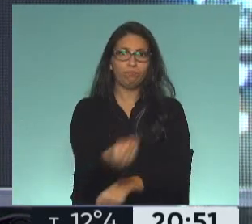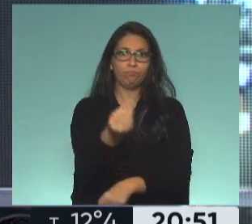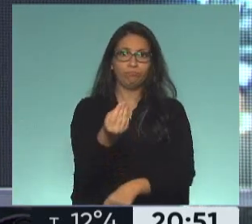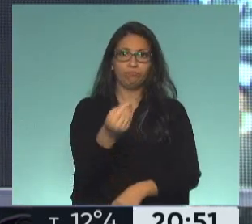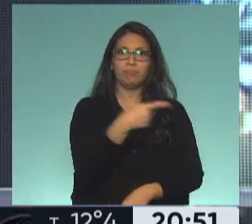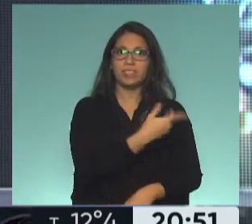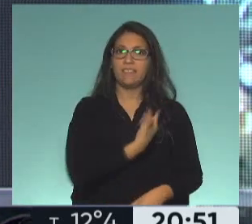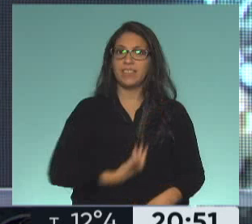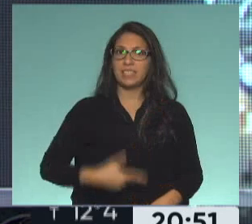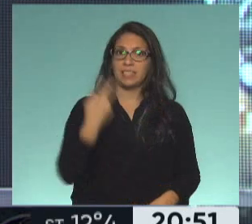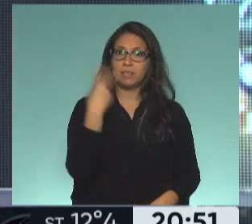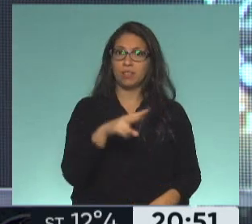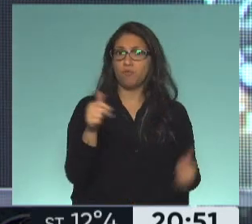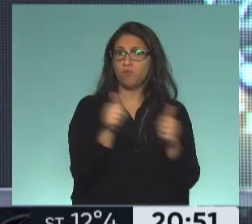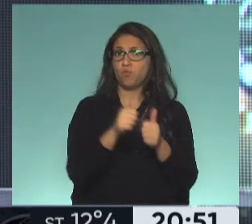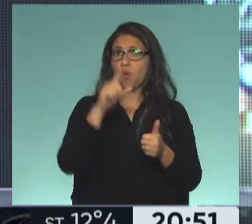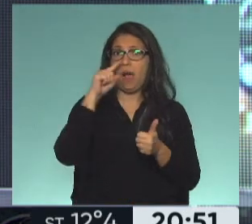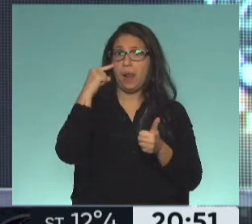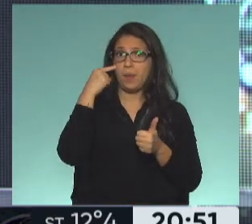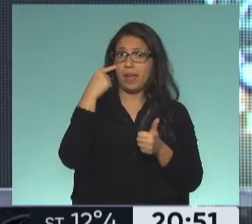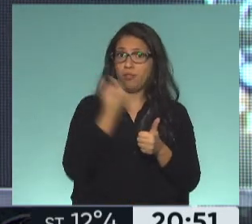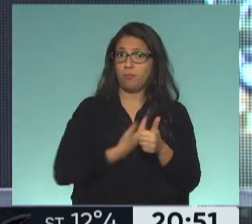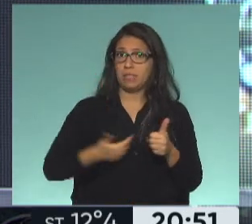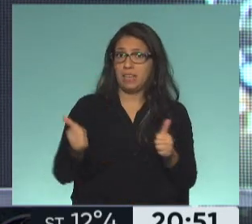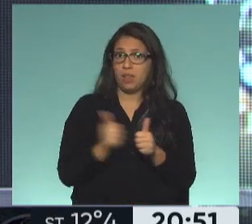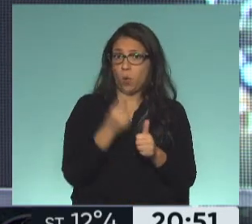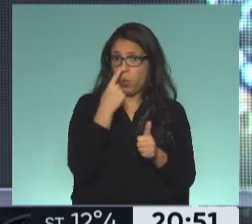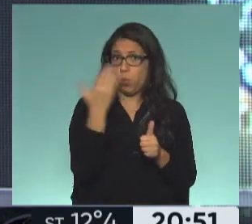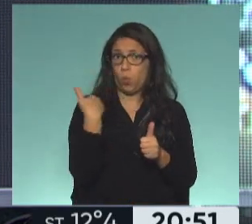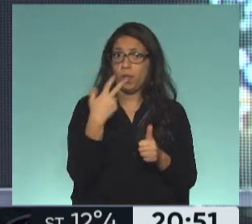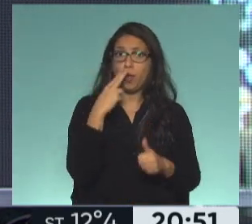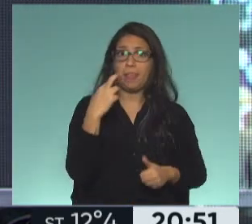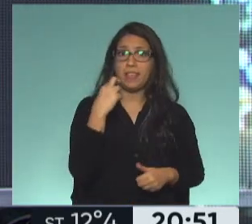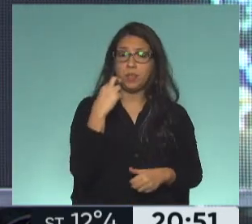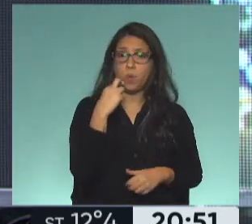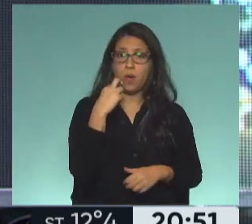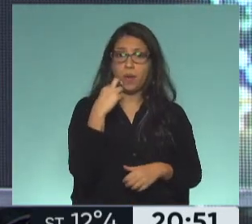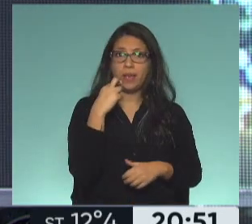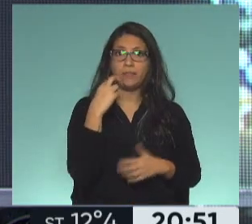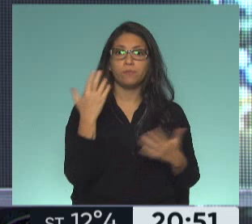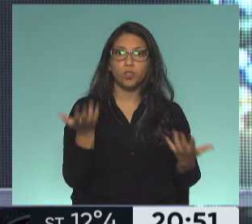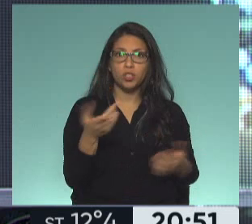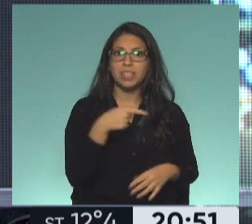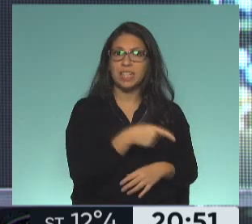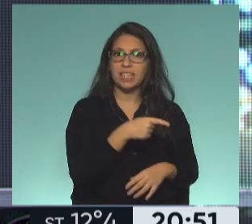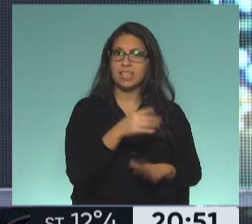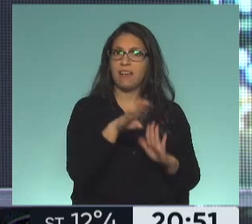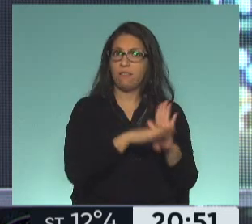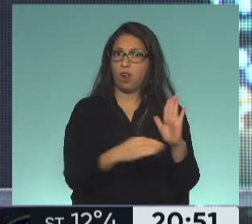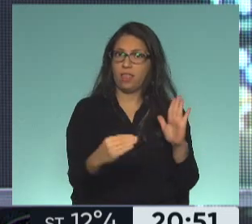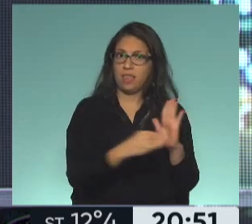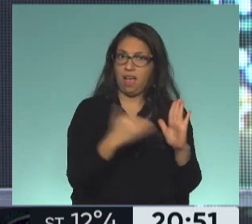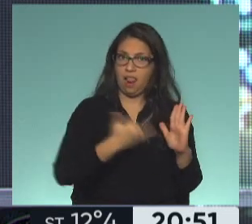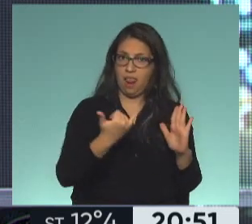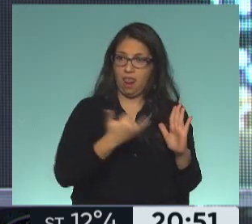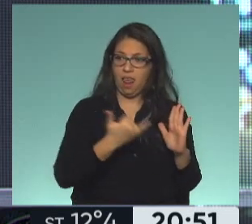fue vicepresidenta con Alberto en esta última elección, en el 19. Entonces ella estaba en la boleta.